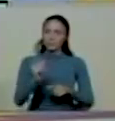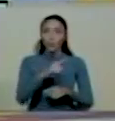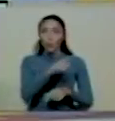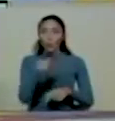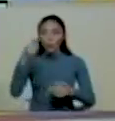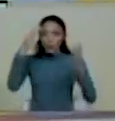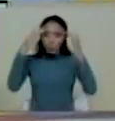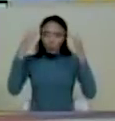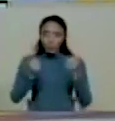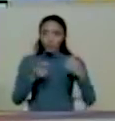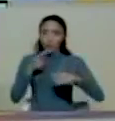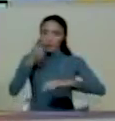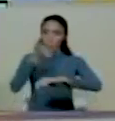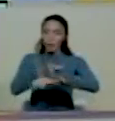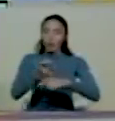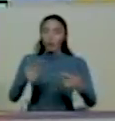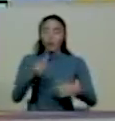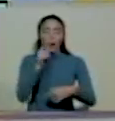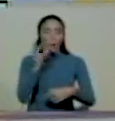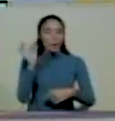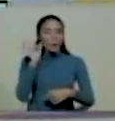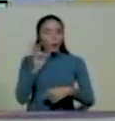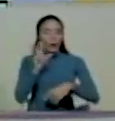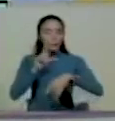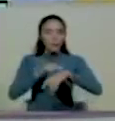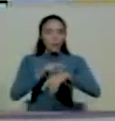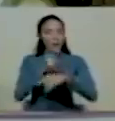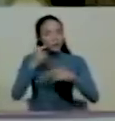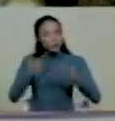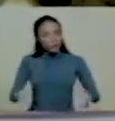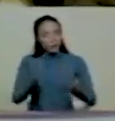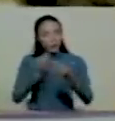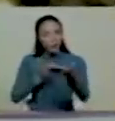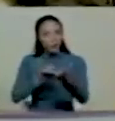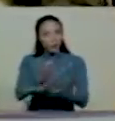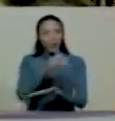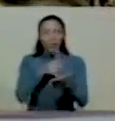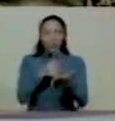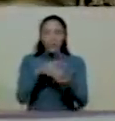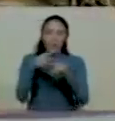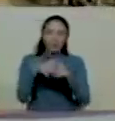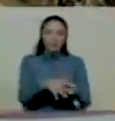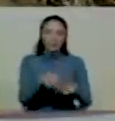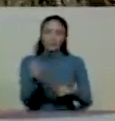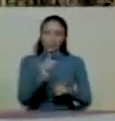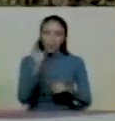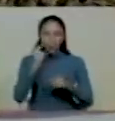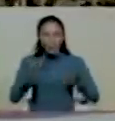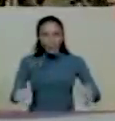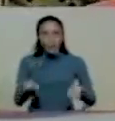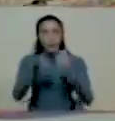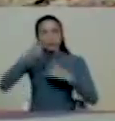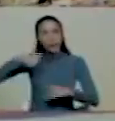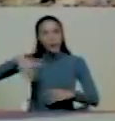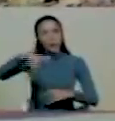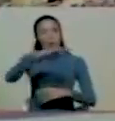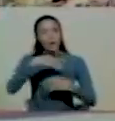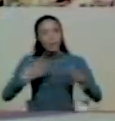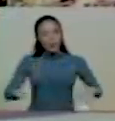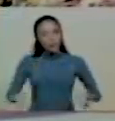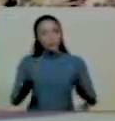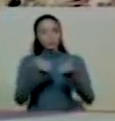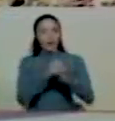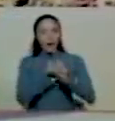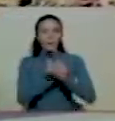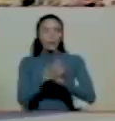profesionales de la República, muchachas y muchachos, sigan adelante, no se rindan, lleven la salud al pueblo, lleven el amor al